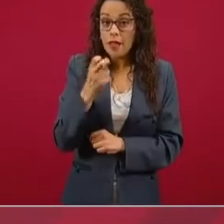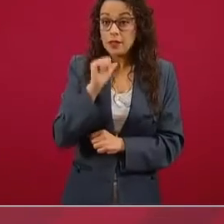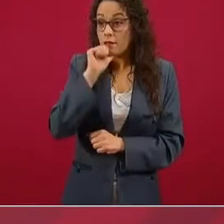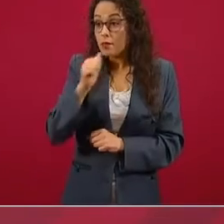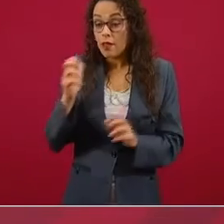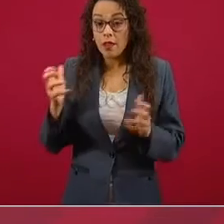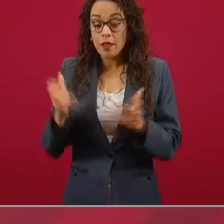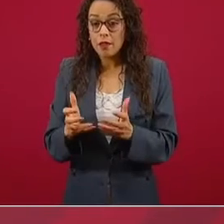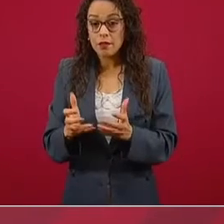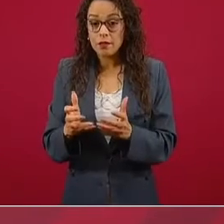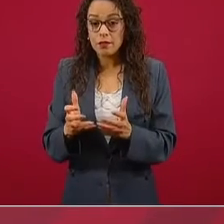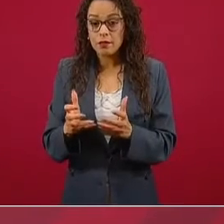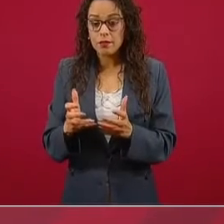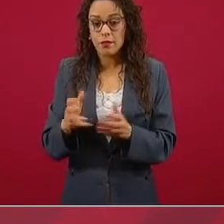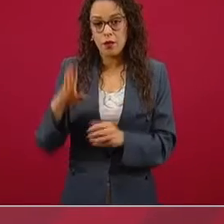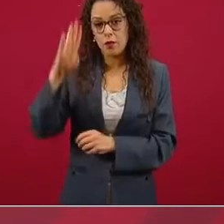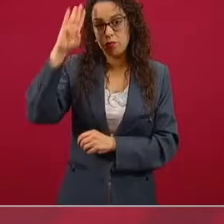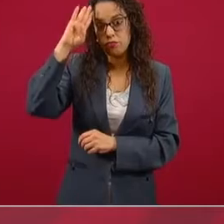se hubiese